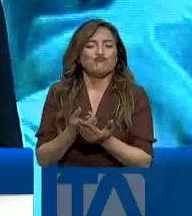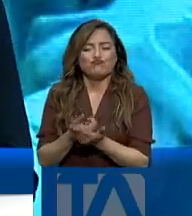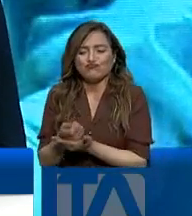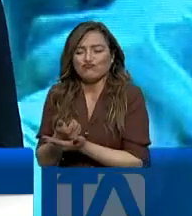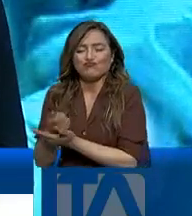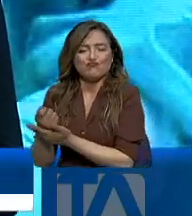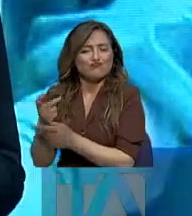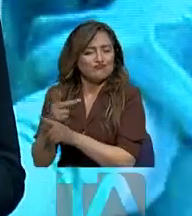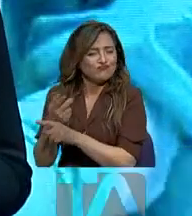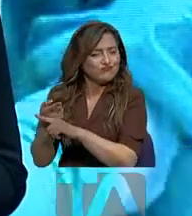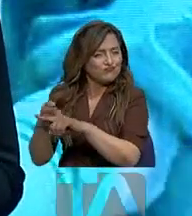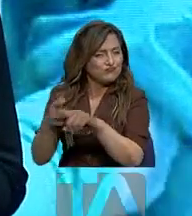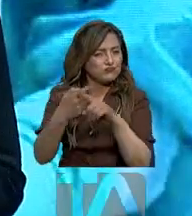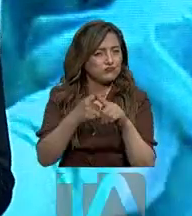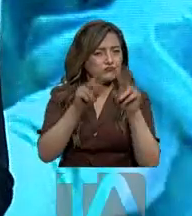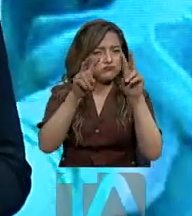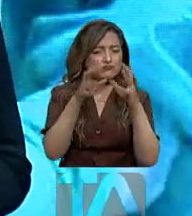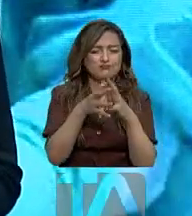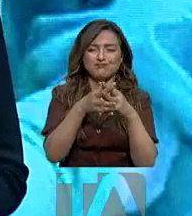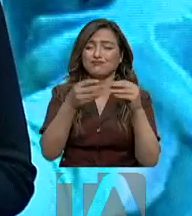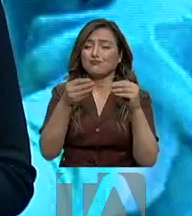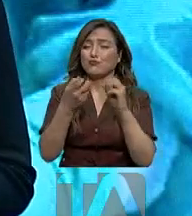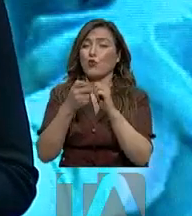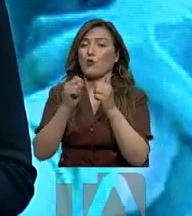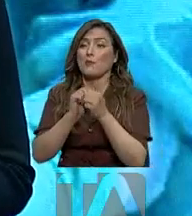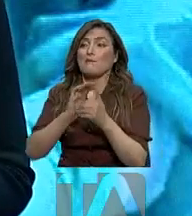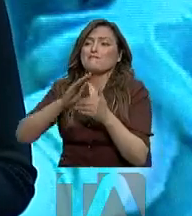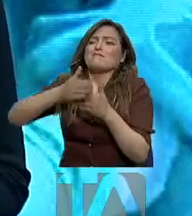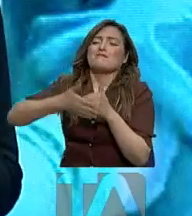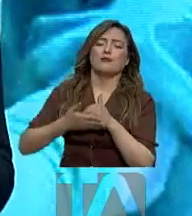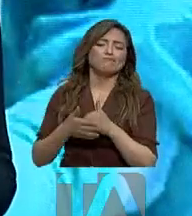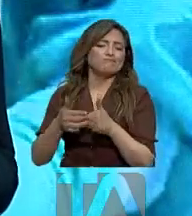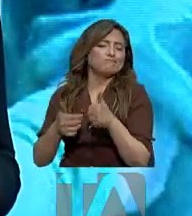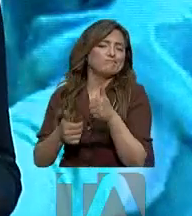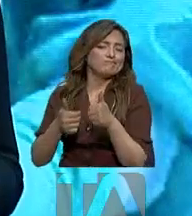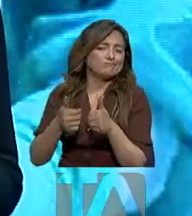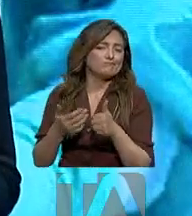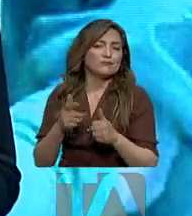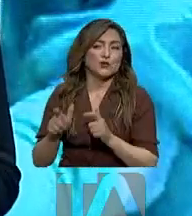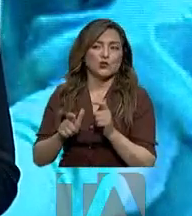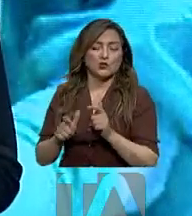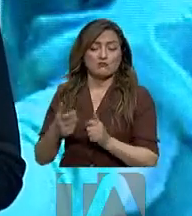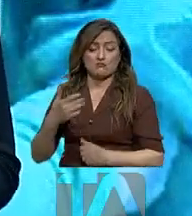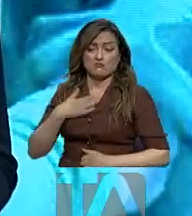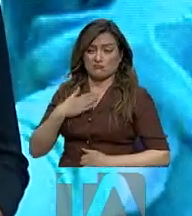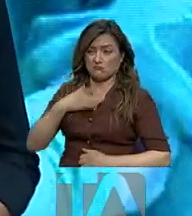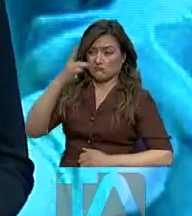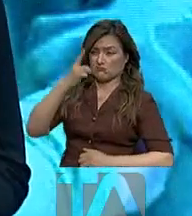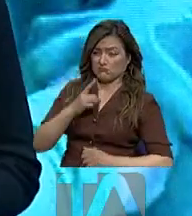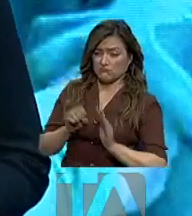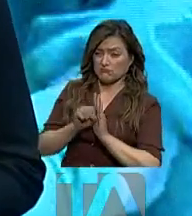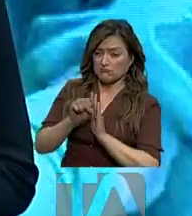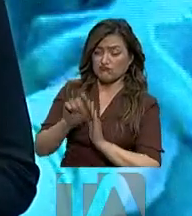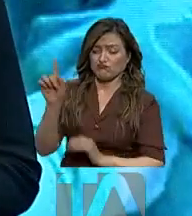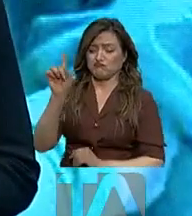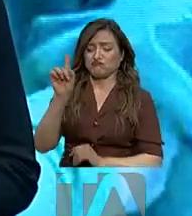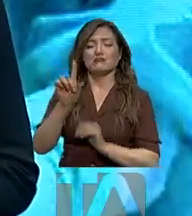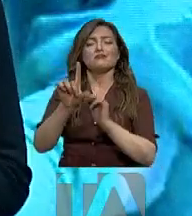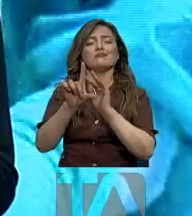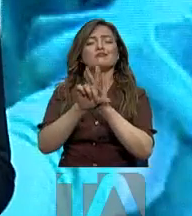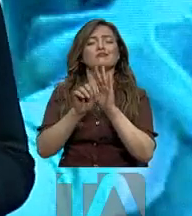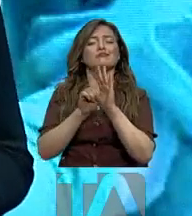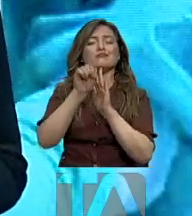que hoy se está tratando de solucionar se suma a otro problema que es la disminución de donantes según la ley de donación y